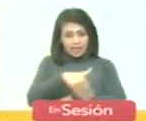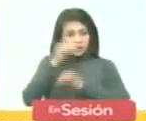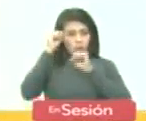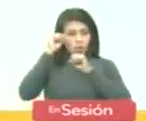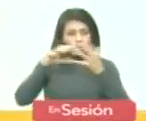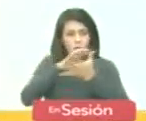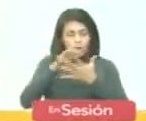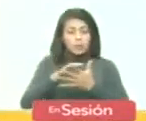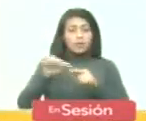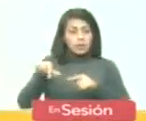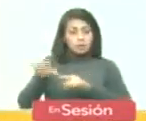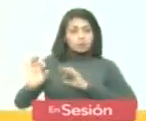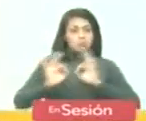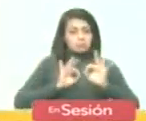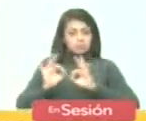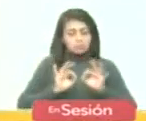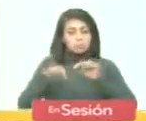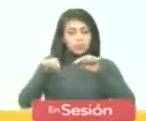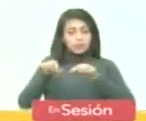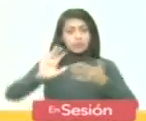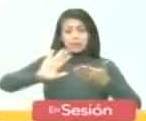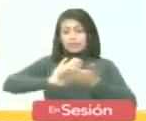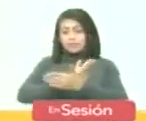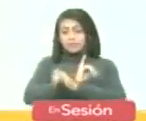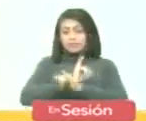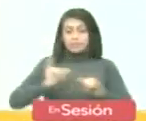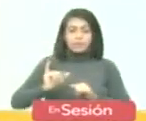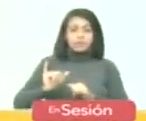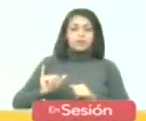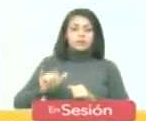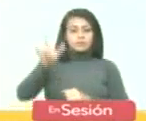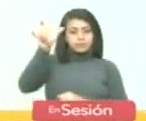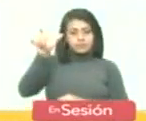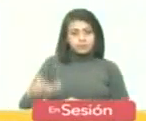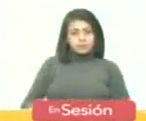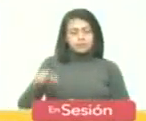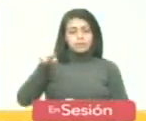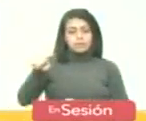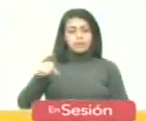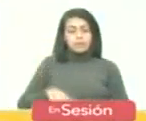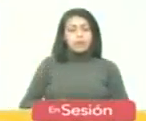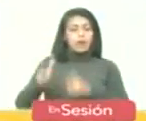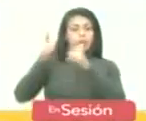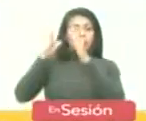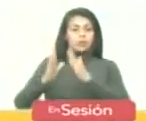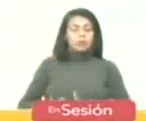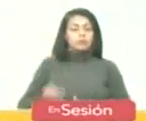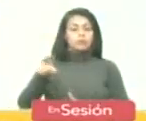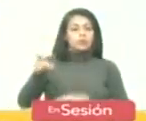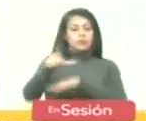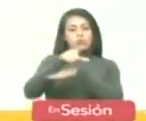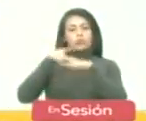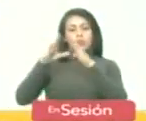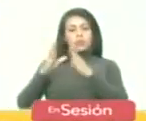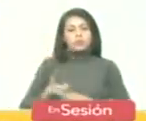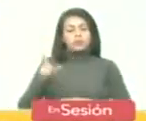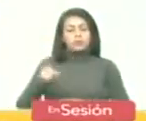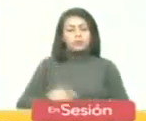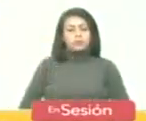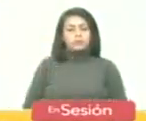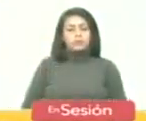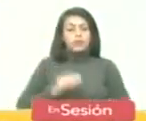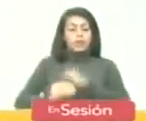2017. Ese día se quería acabar con la figura, con la autoridad de un gobierno,